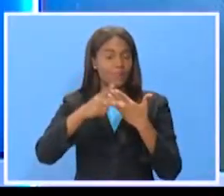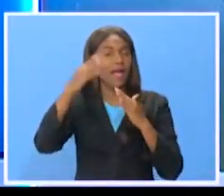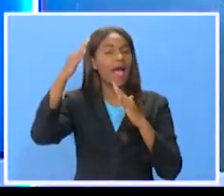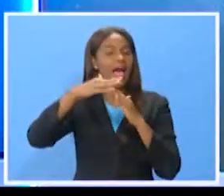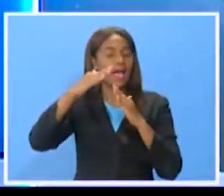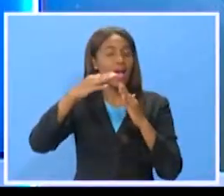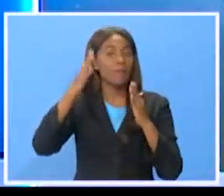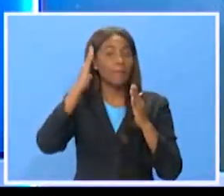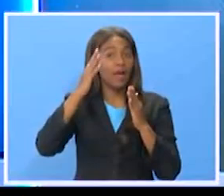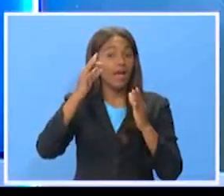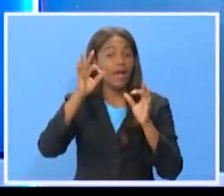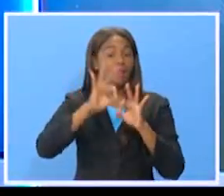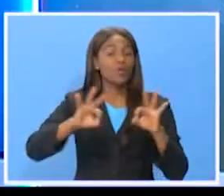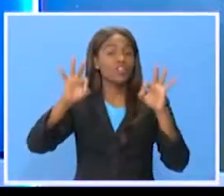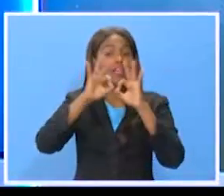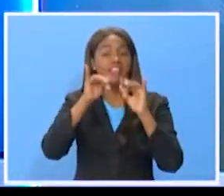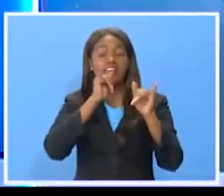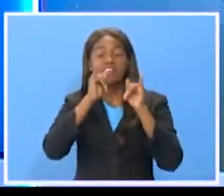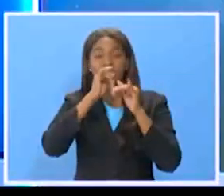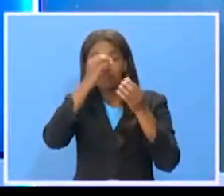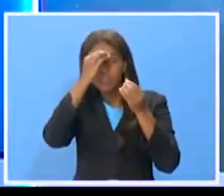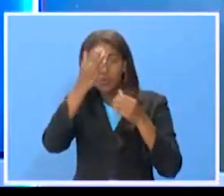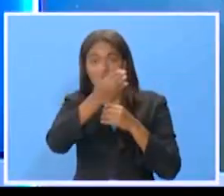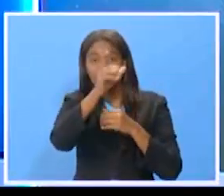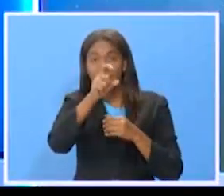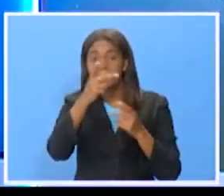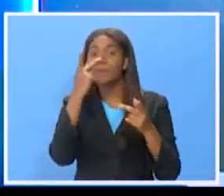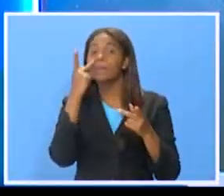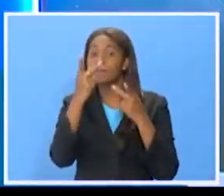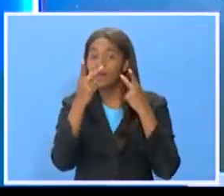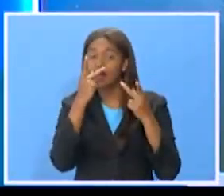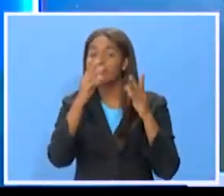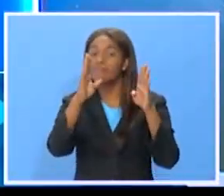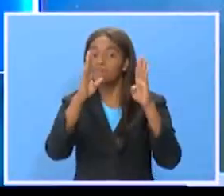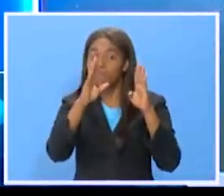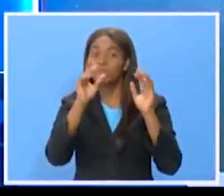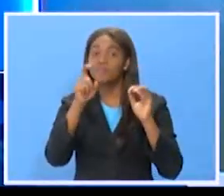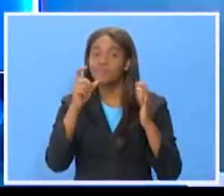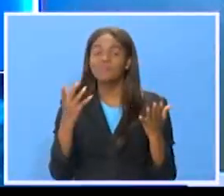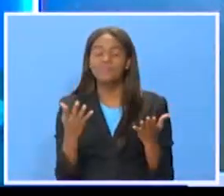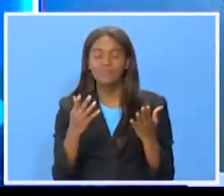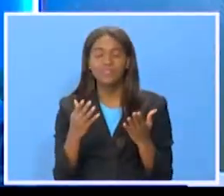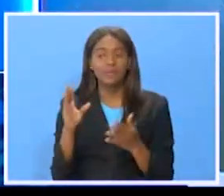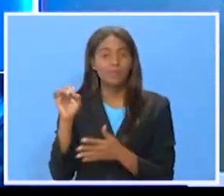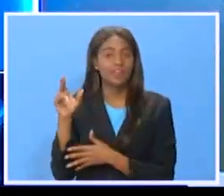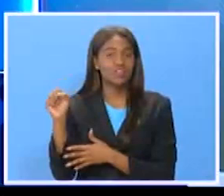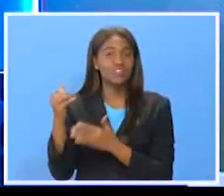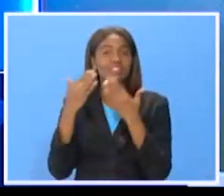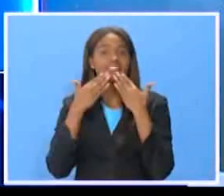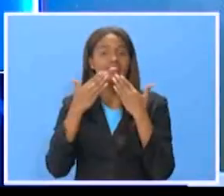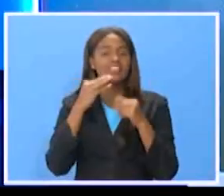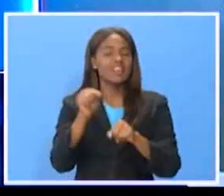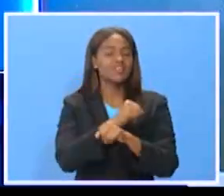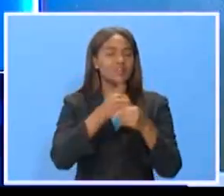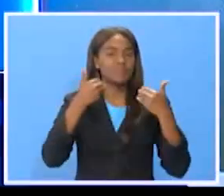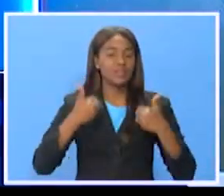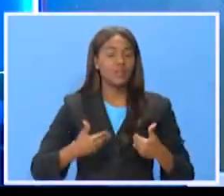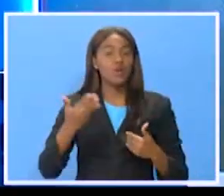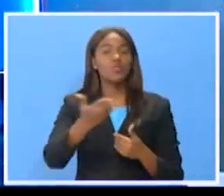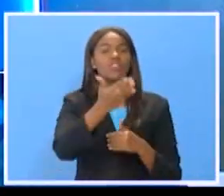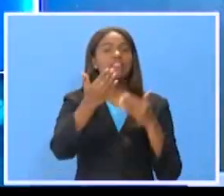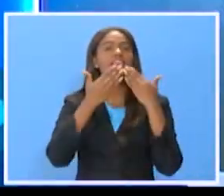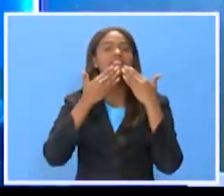con interesantísimas entrevistas que usted no se puede dejar de ver. Así que, Marcos, gracias. Zuleima García,